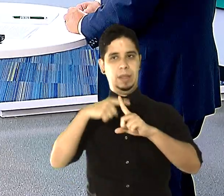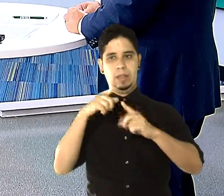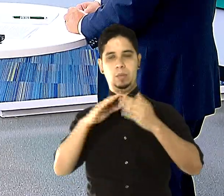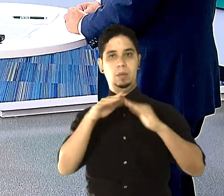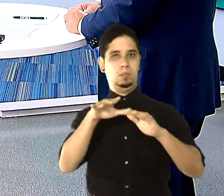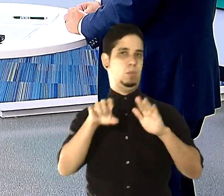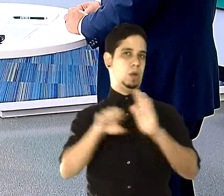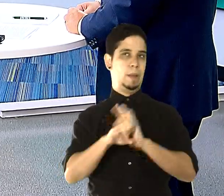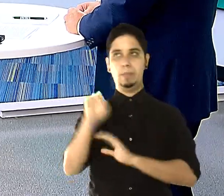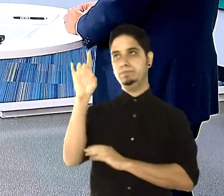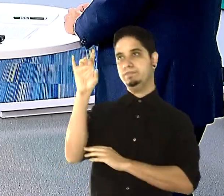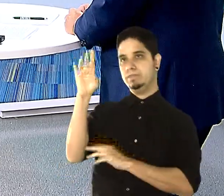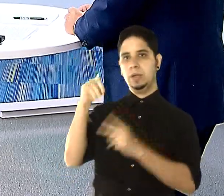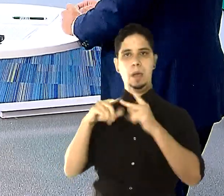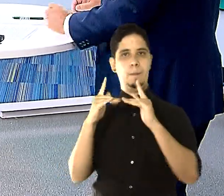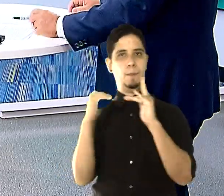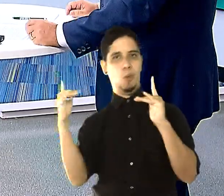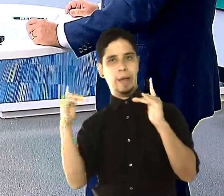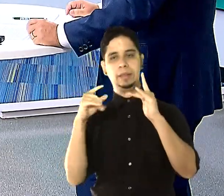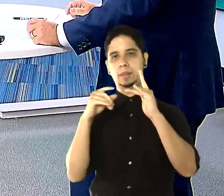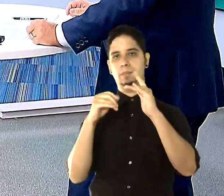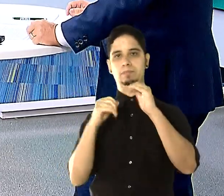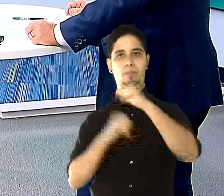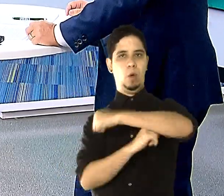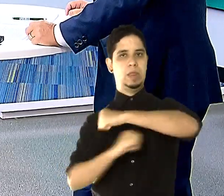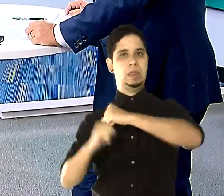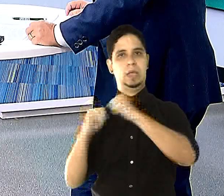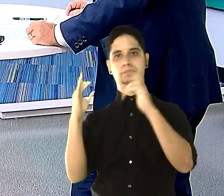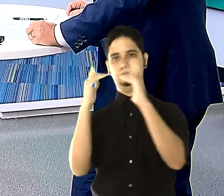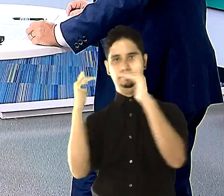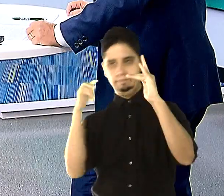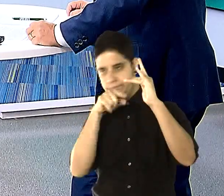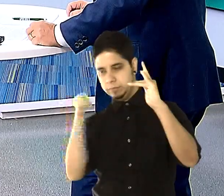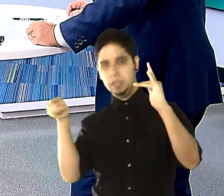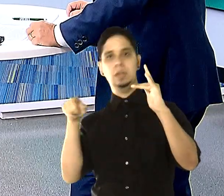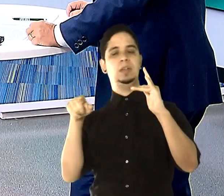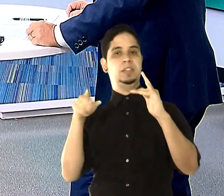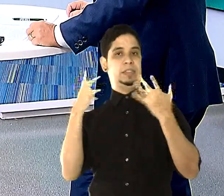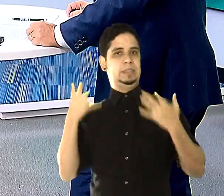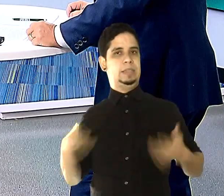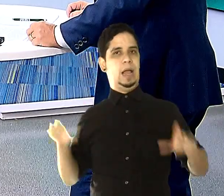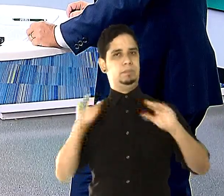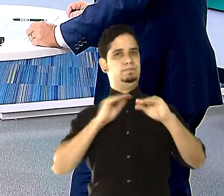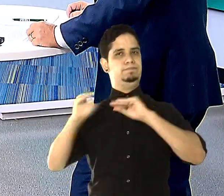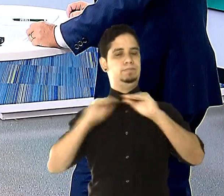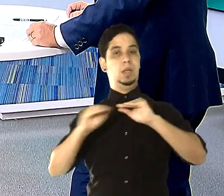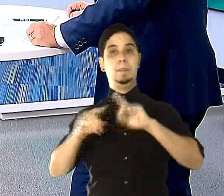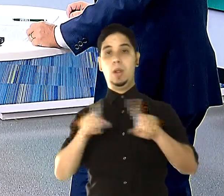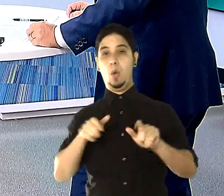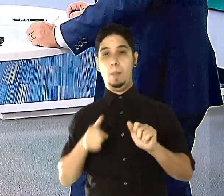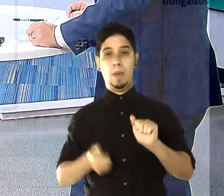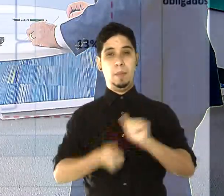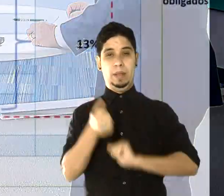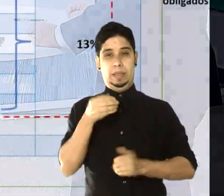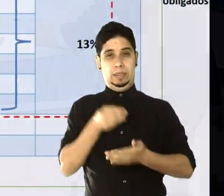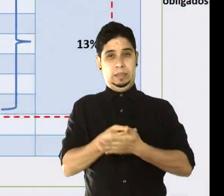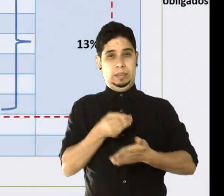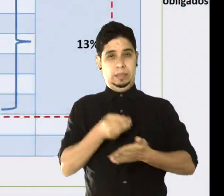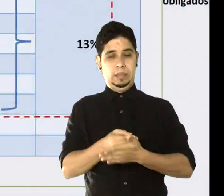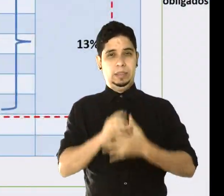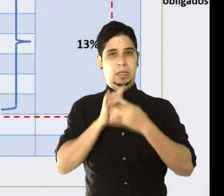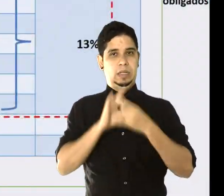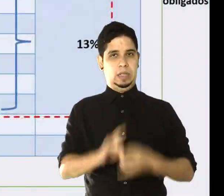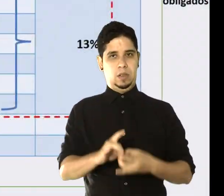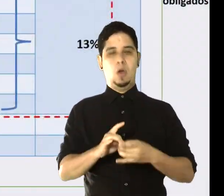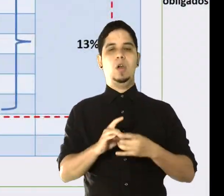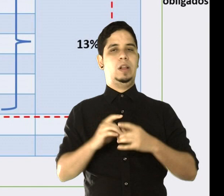mencionar algunos, que se están viendo ahora mismo que ya están en etapas de construcción. Ahora bien, donde está el dinero principalmente es la infraestructura